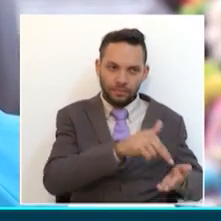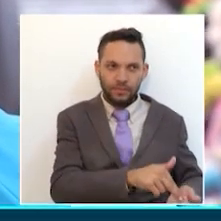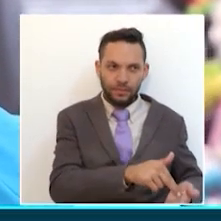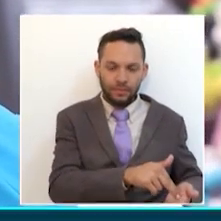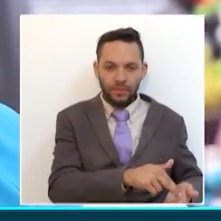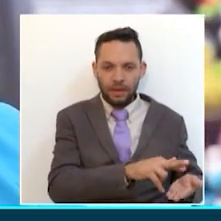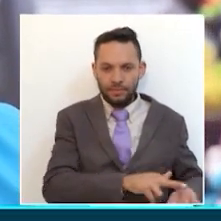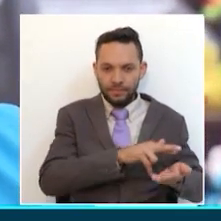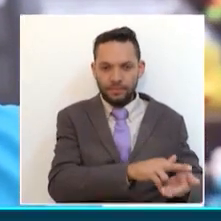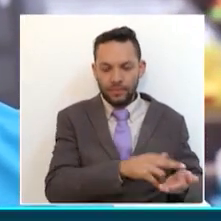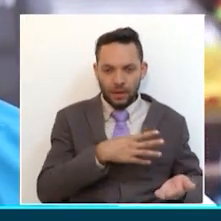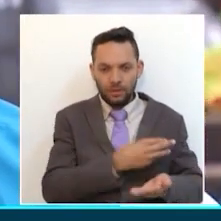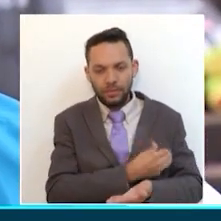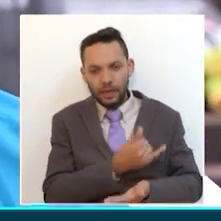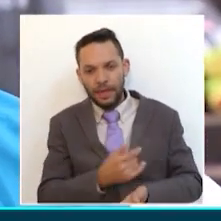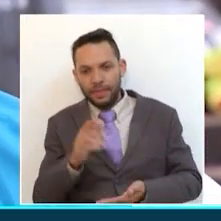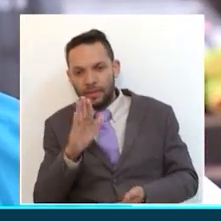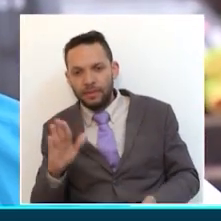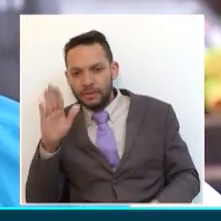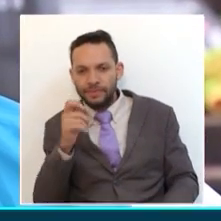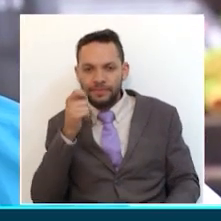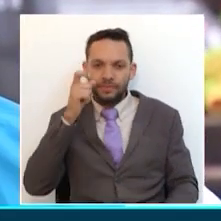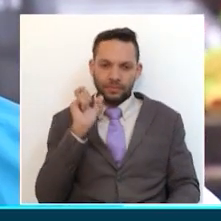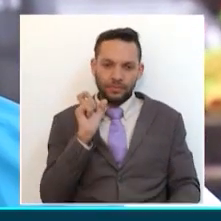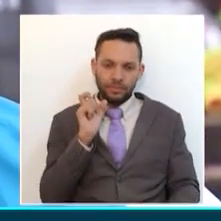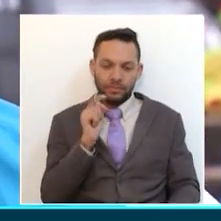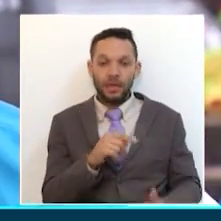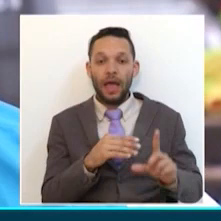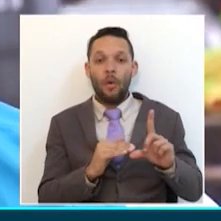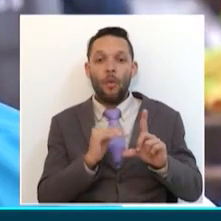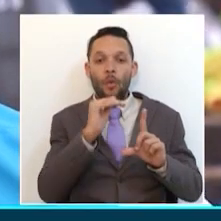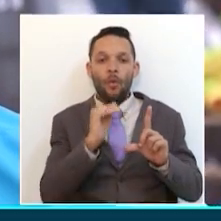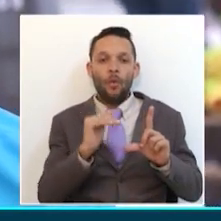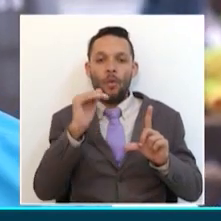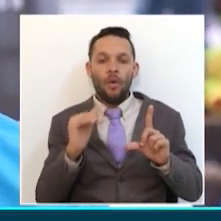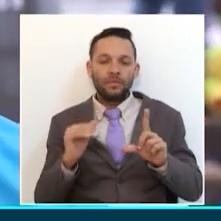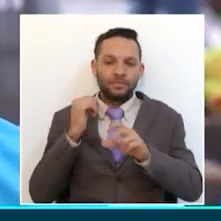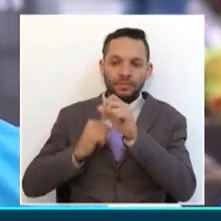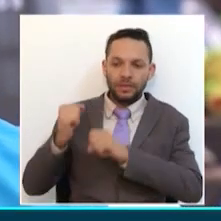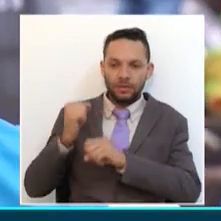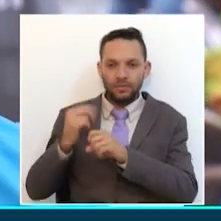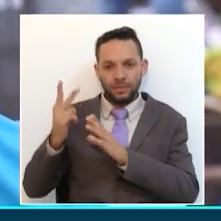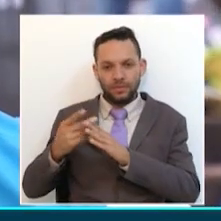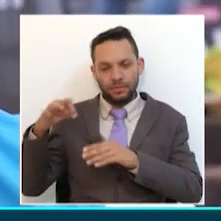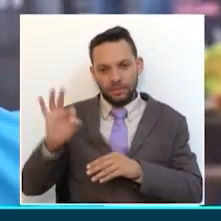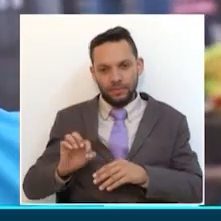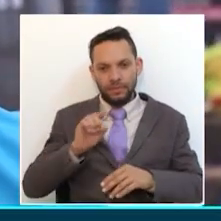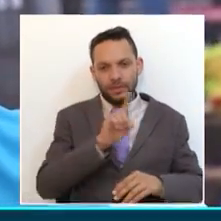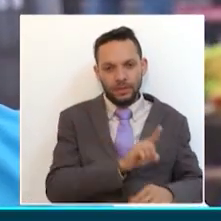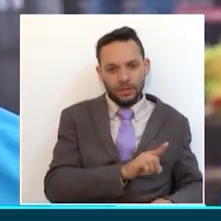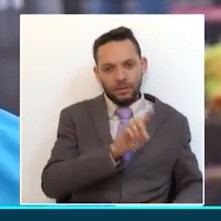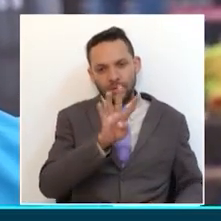Caldas vamos en una cifra también bastante alarmante. El 2018 cerró alrededor de